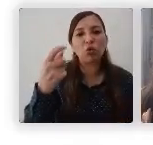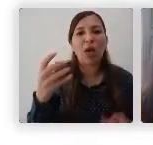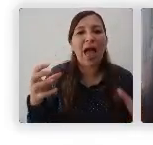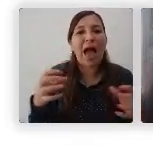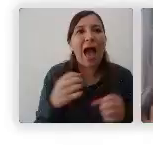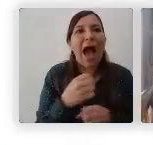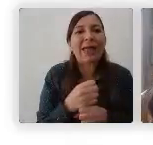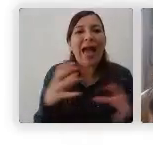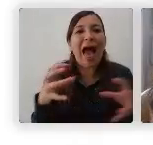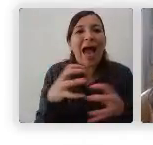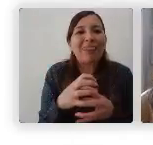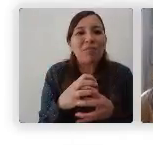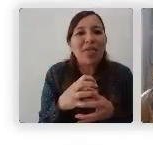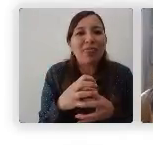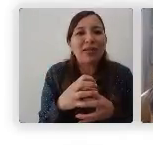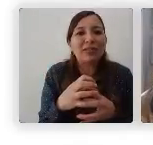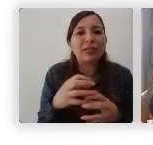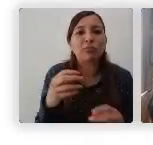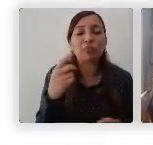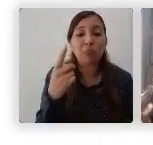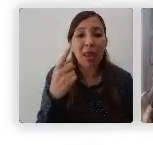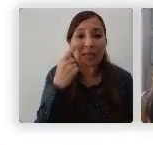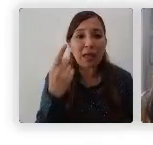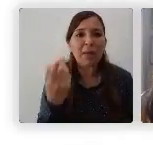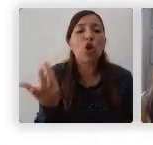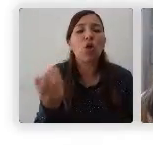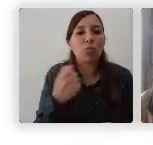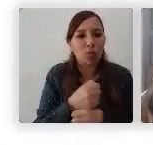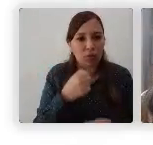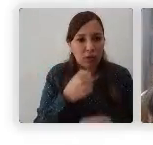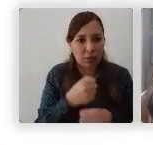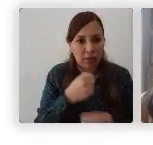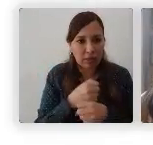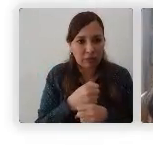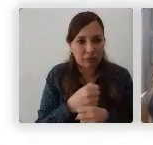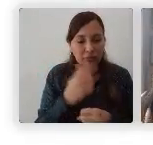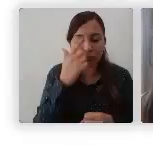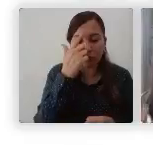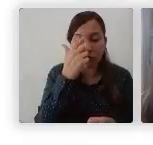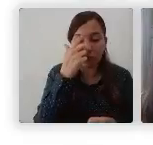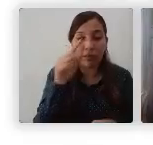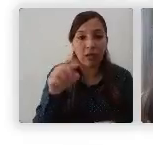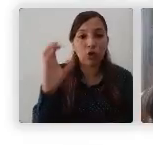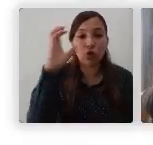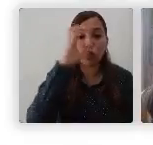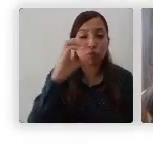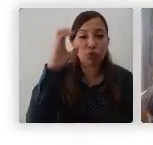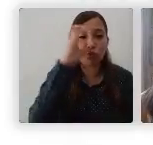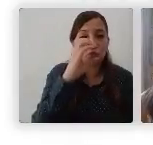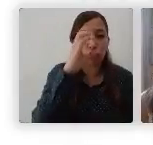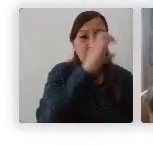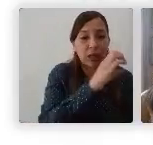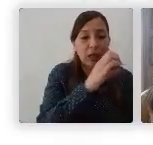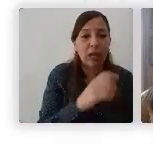muchas de las comunidades anteriormente no han trabajado dentro del sector turismo se han enfocado en muchas actividades como actividad de